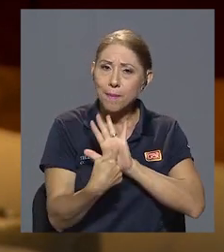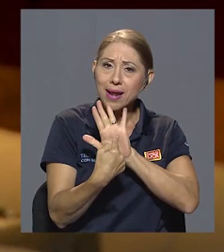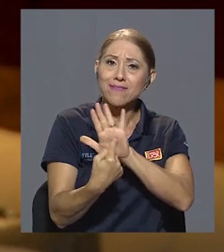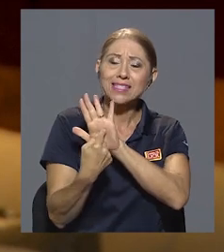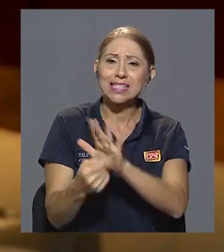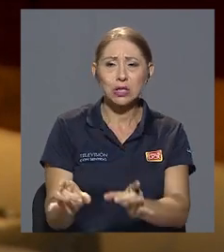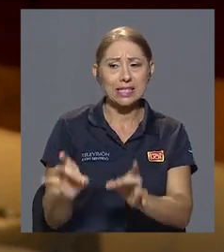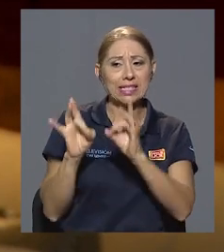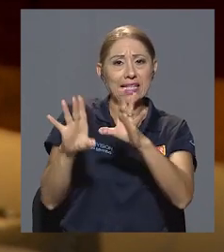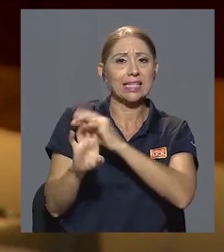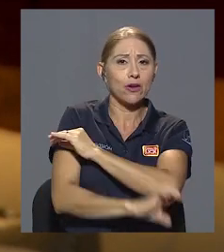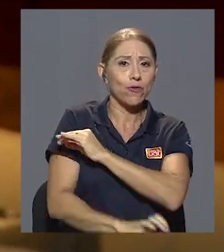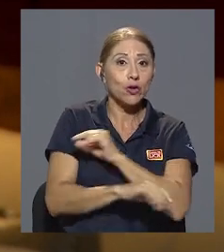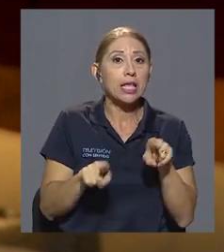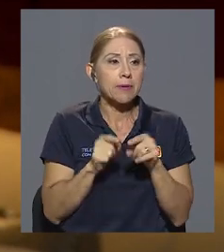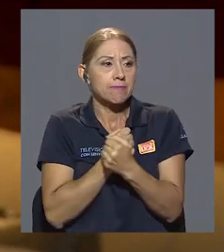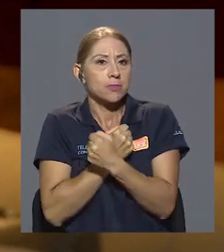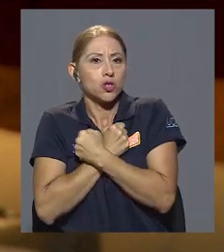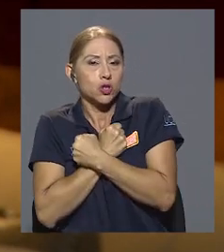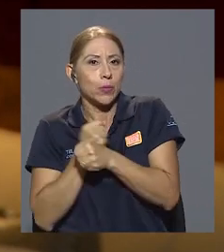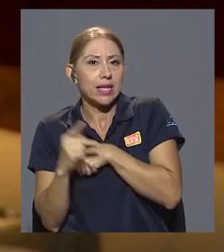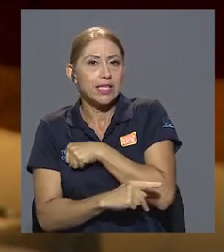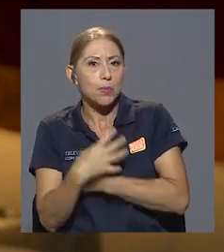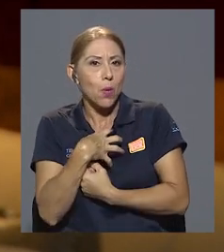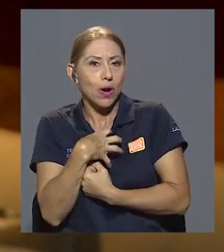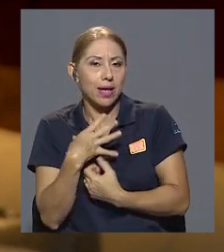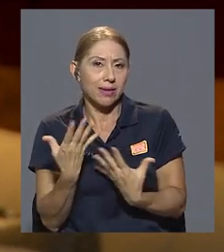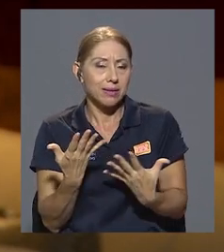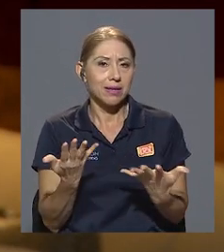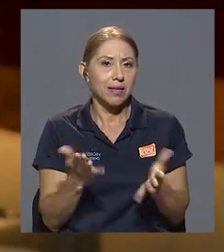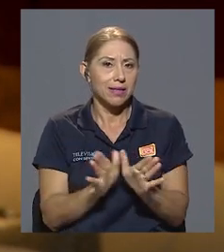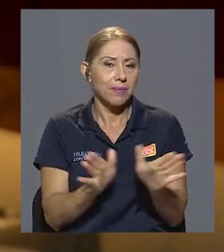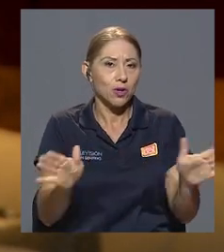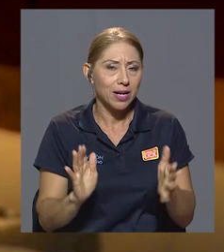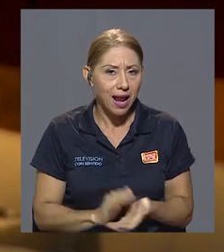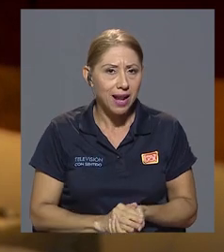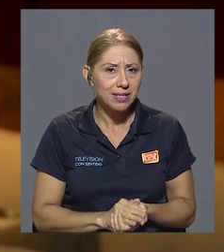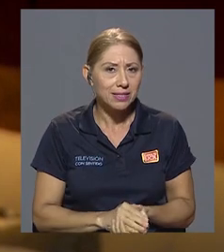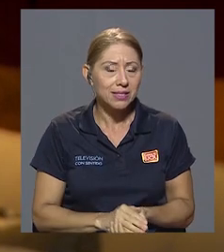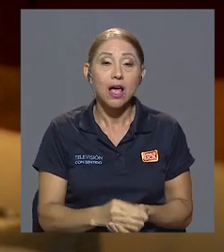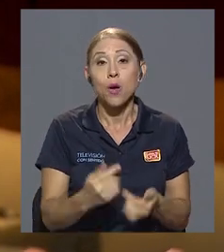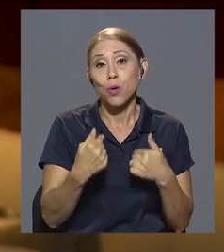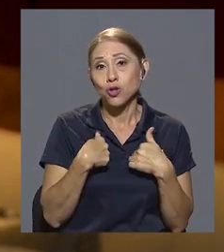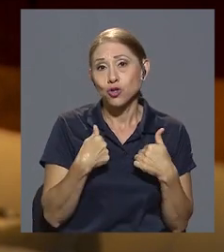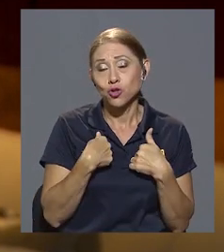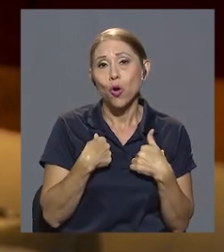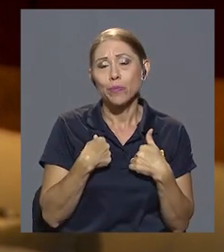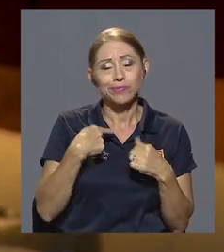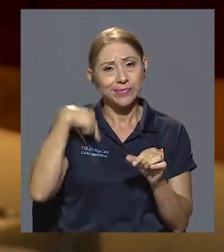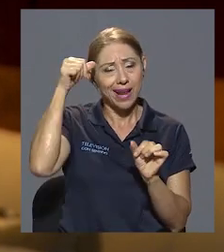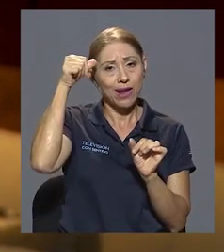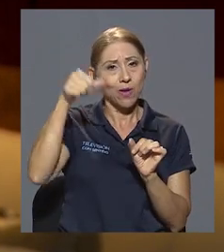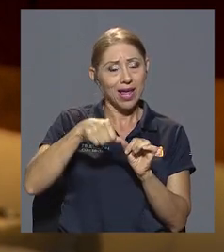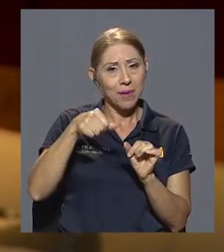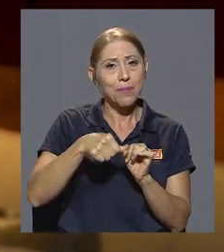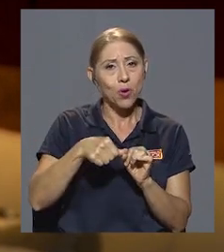de xenofobia y de chovinismo entre menos generales y bueno yo traigo aquí a la